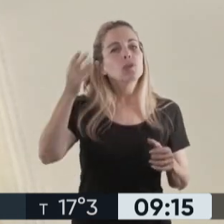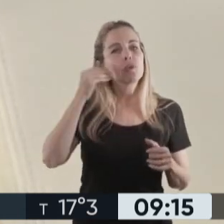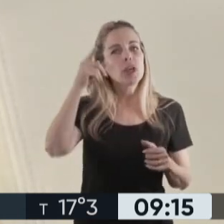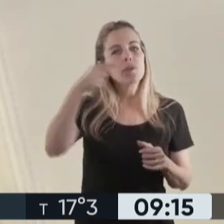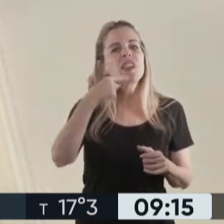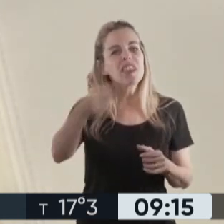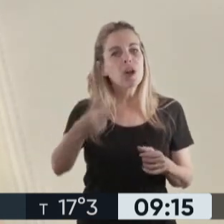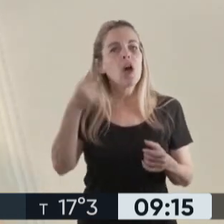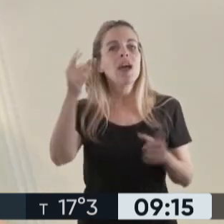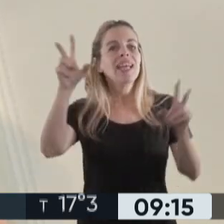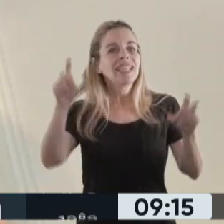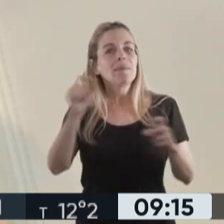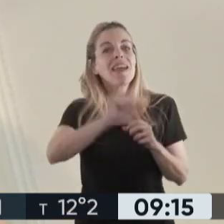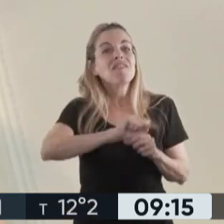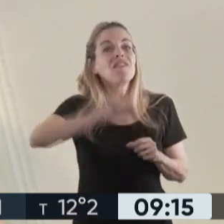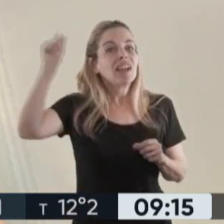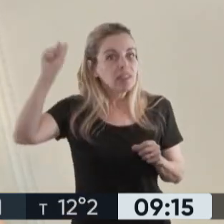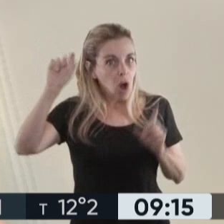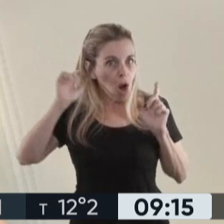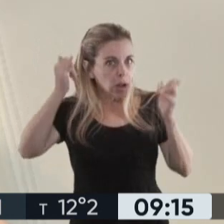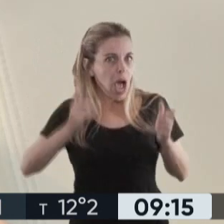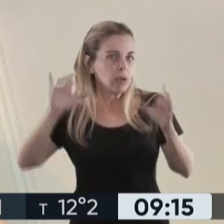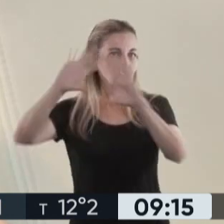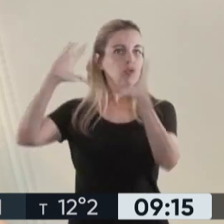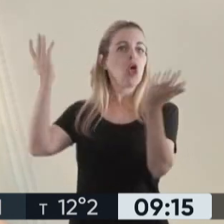inflación de alguna manera se está viviendo en todo el mundo.